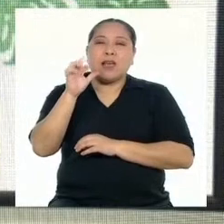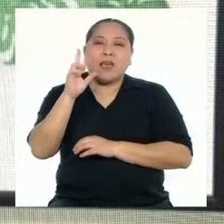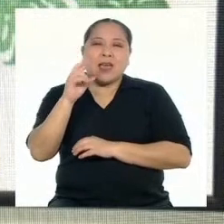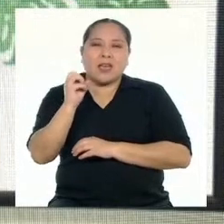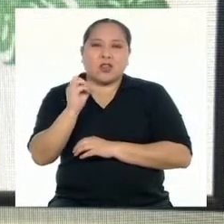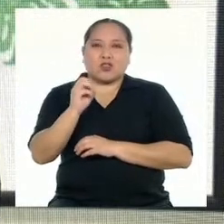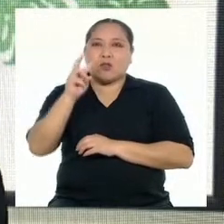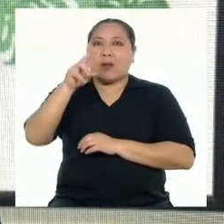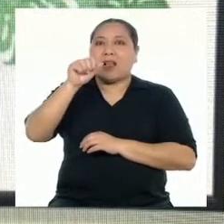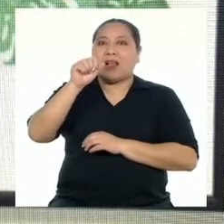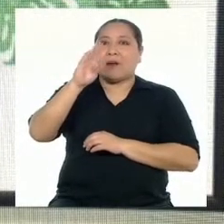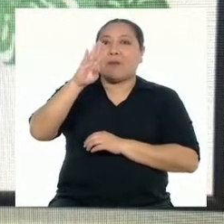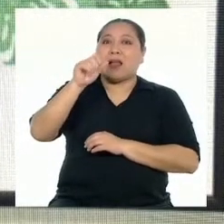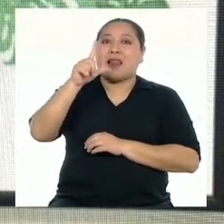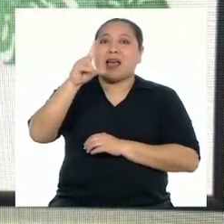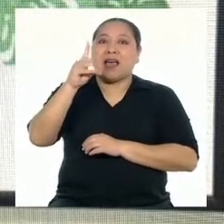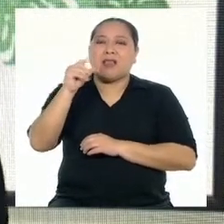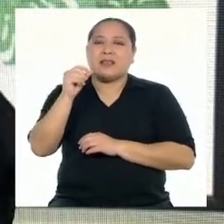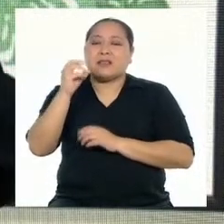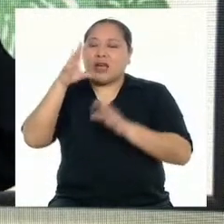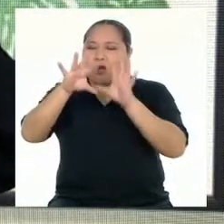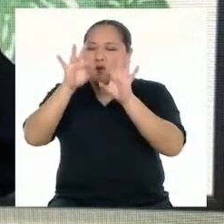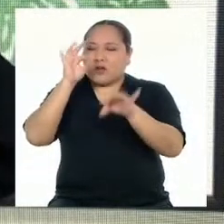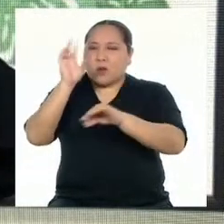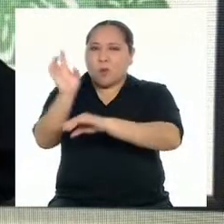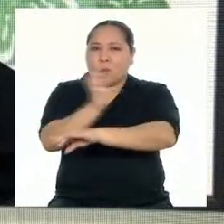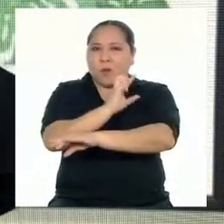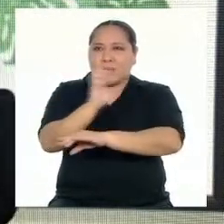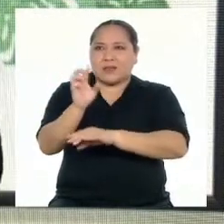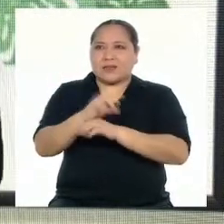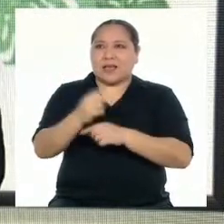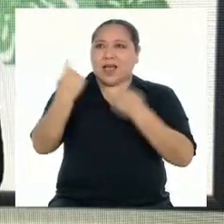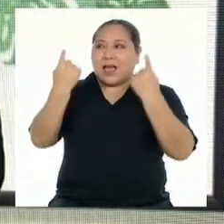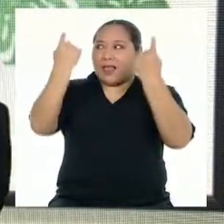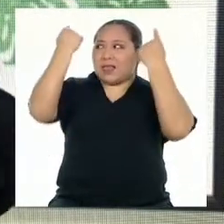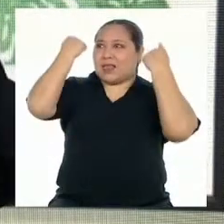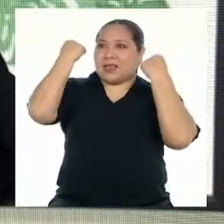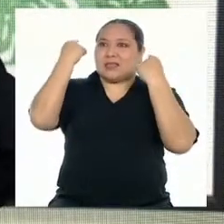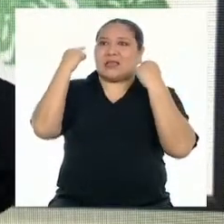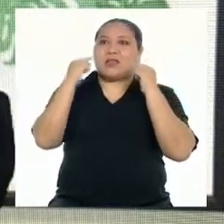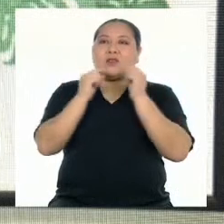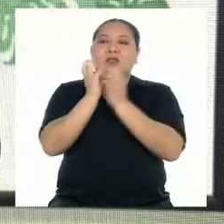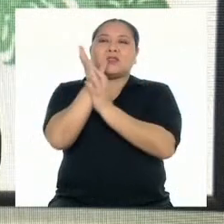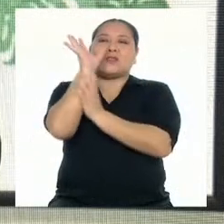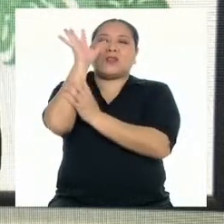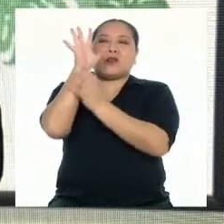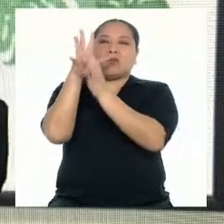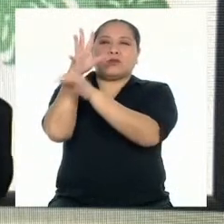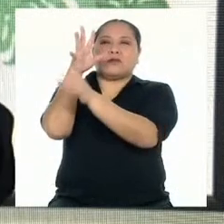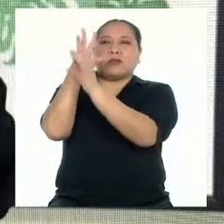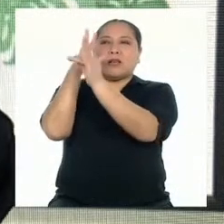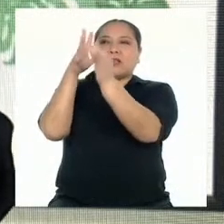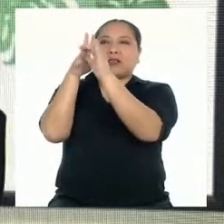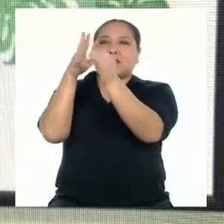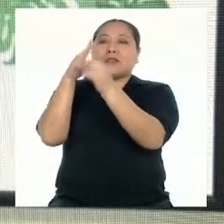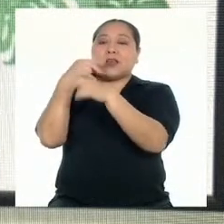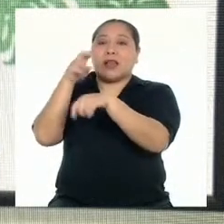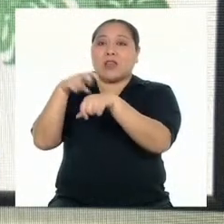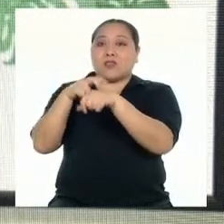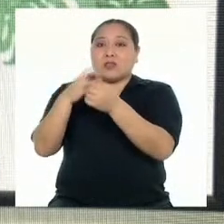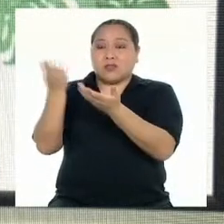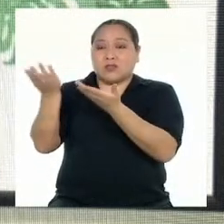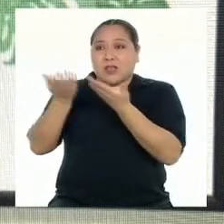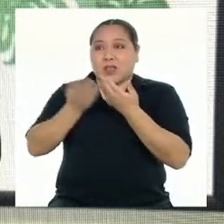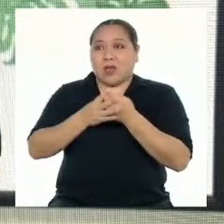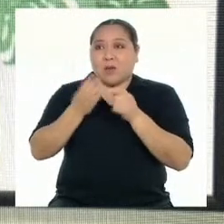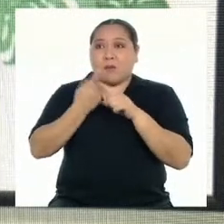que hay poesía en el fondo de ellas. Aquí, detrás de mí, hay unas hojas que la naturaleza nos ha brindado.